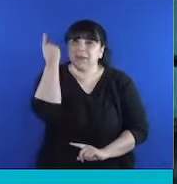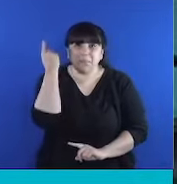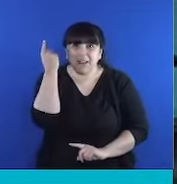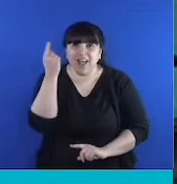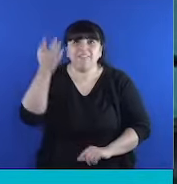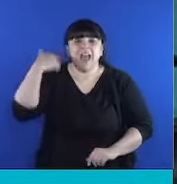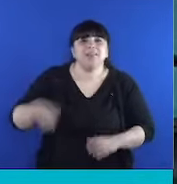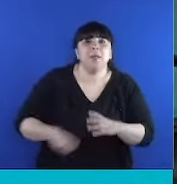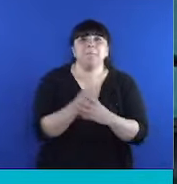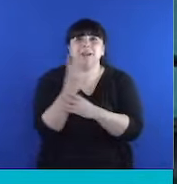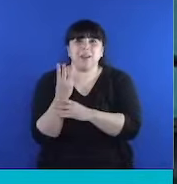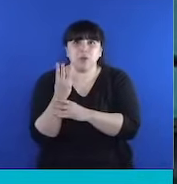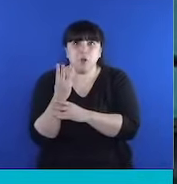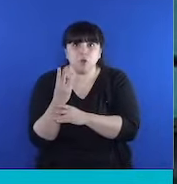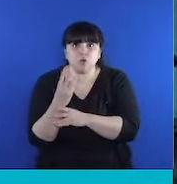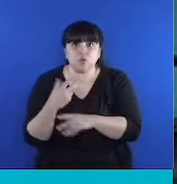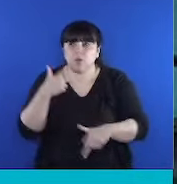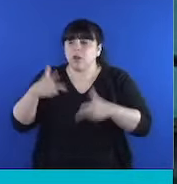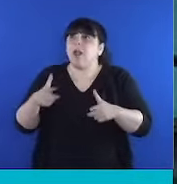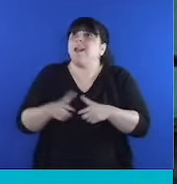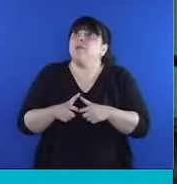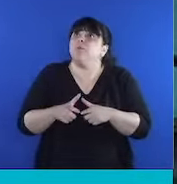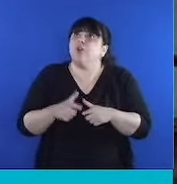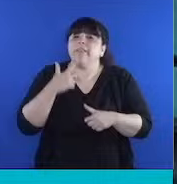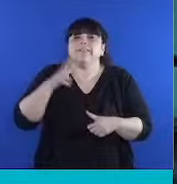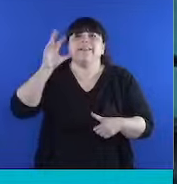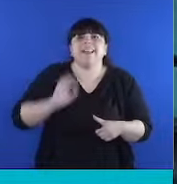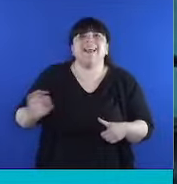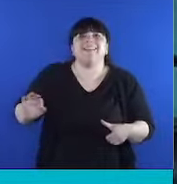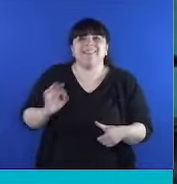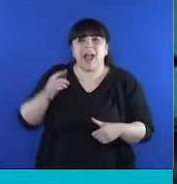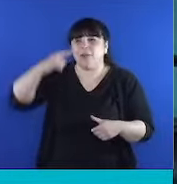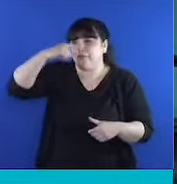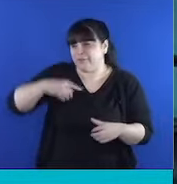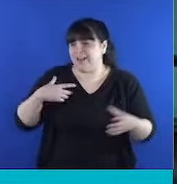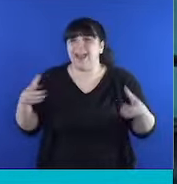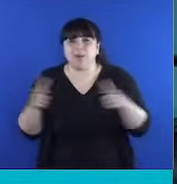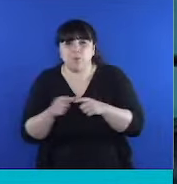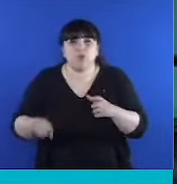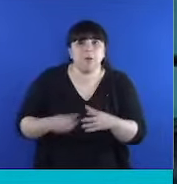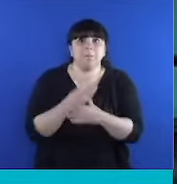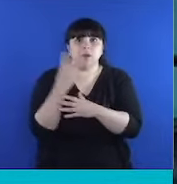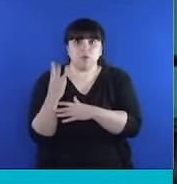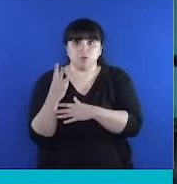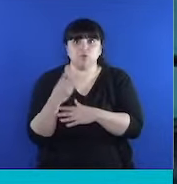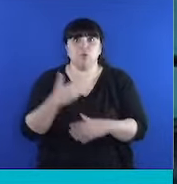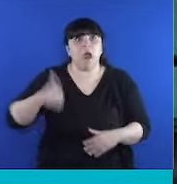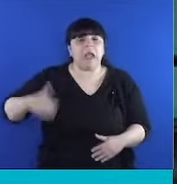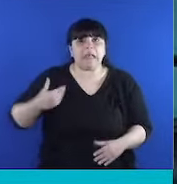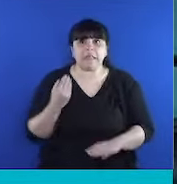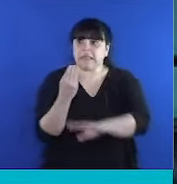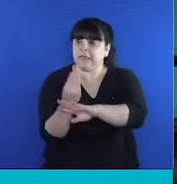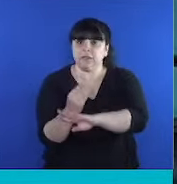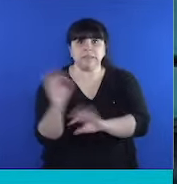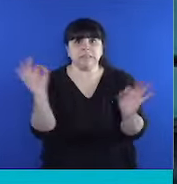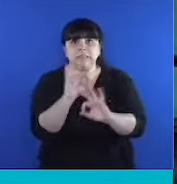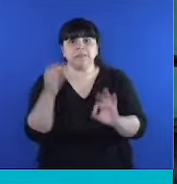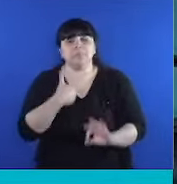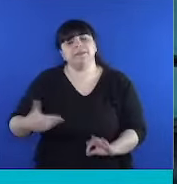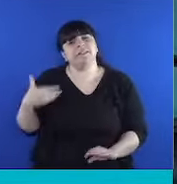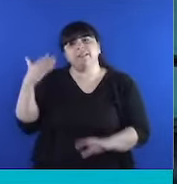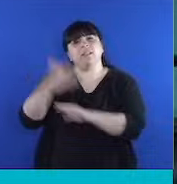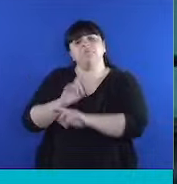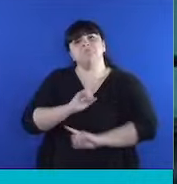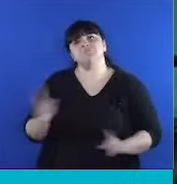Mercosur que en 30 años, en la reunión del Mercosur no está presente la voz argentina porque no fue el presidente y no